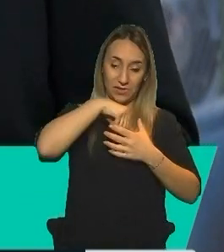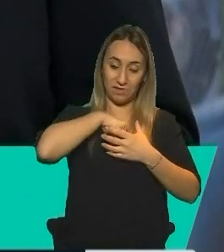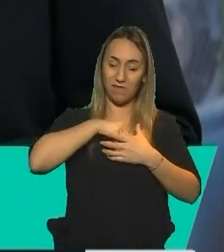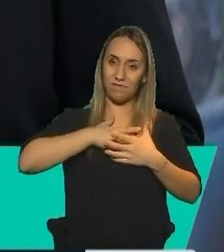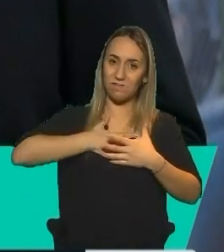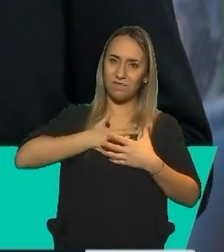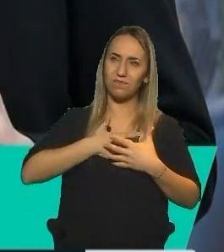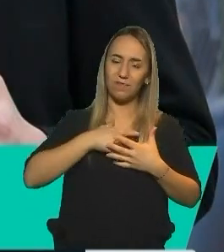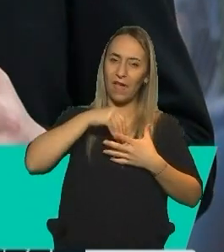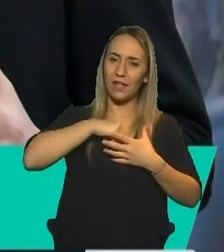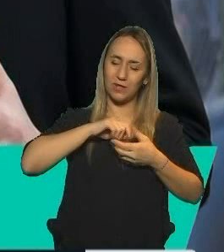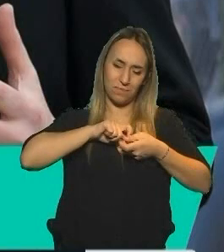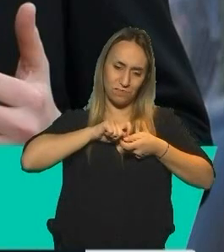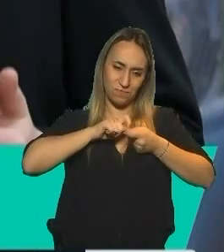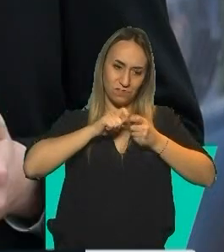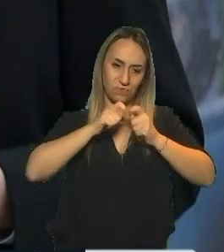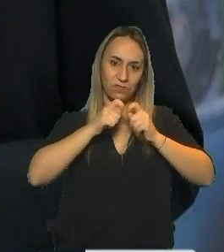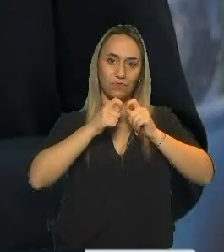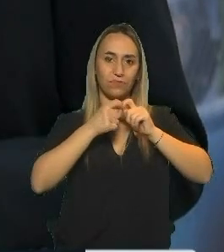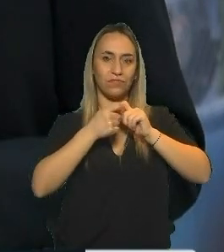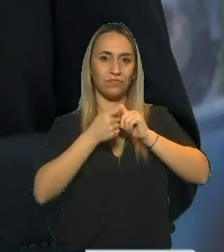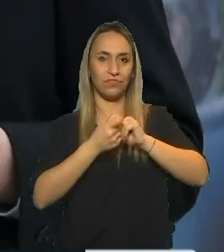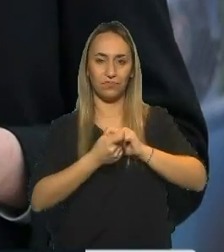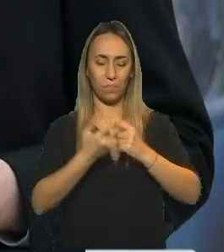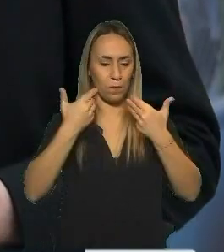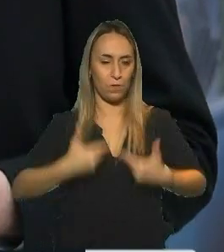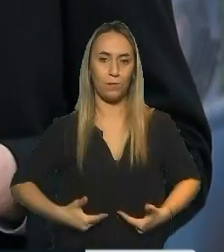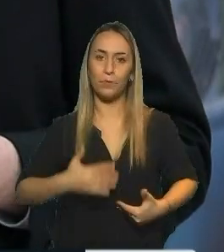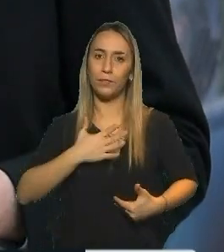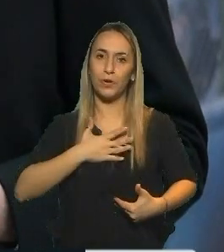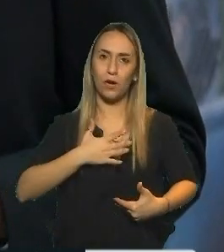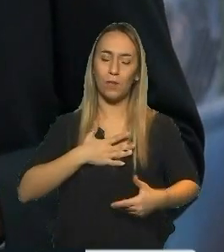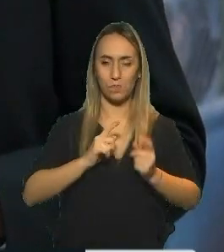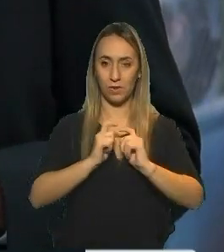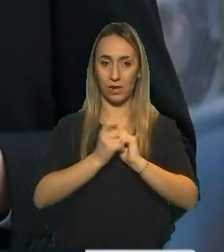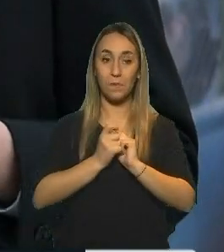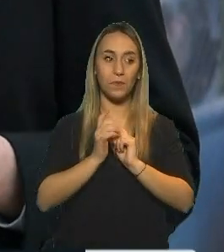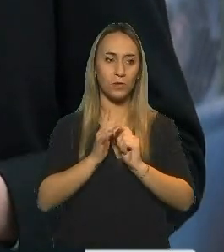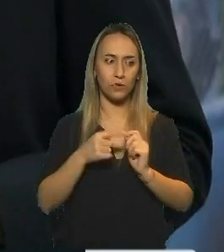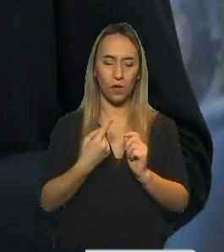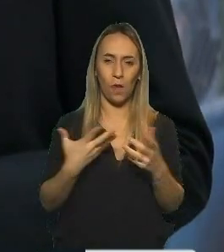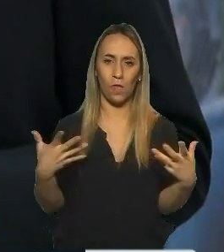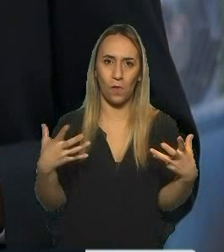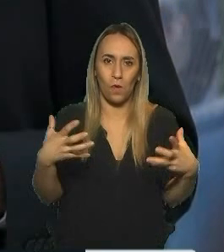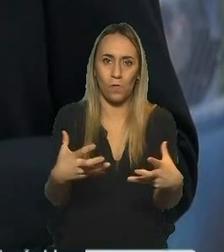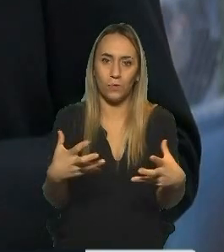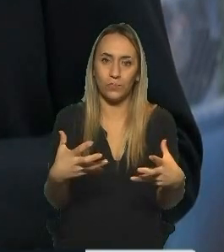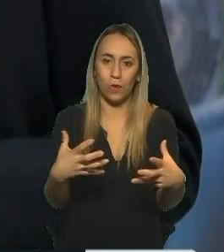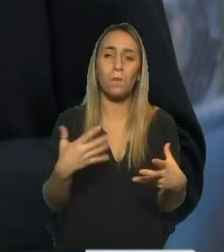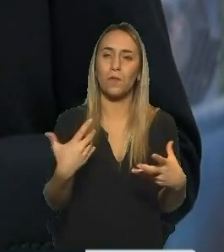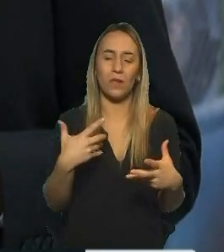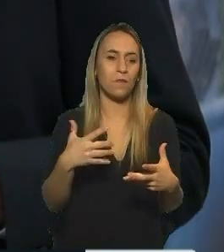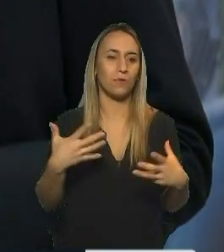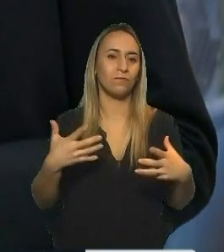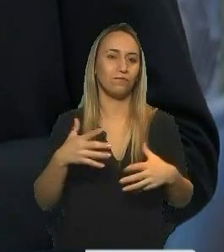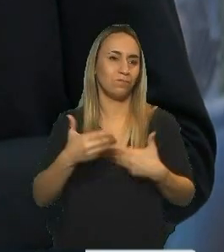interno va a lograr ese cambio personal y va a lograr que juntos construyamos una